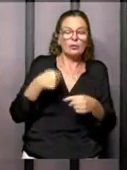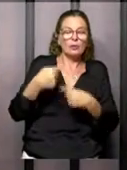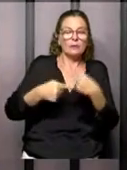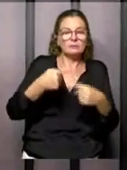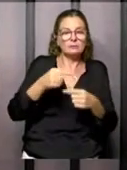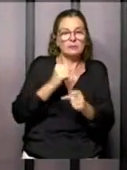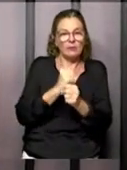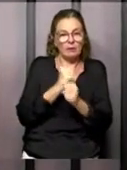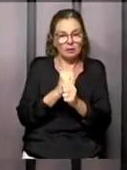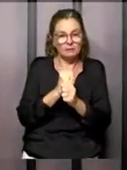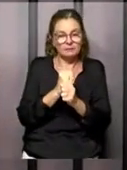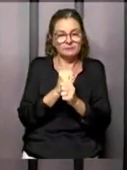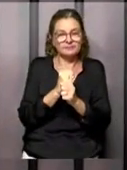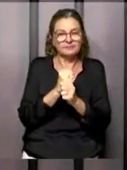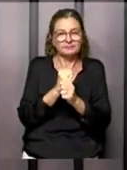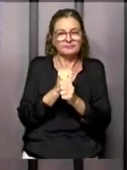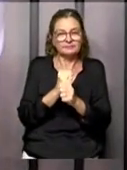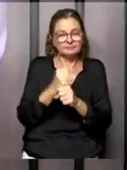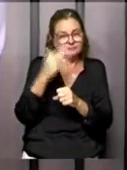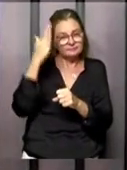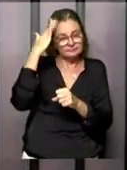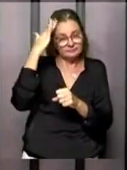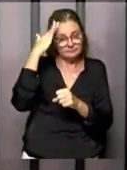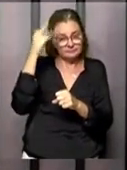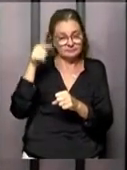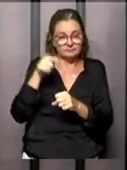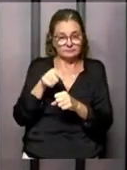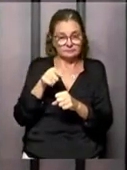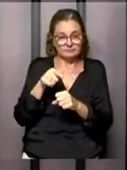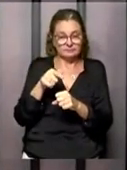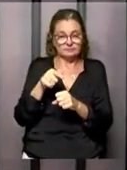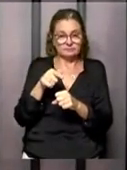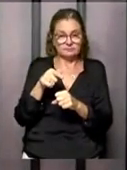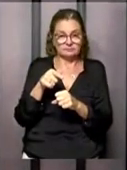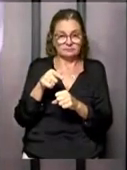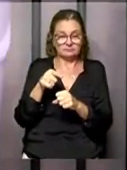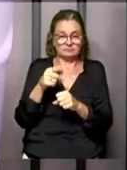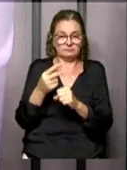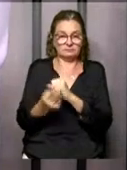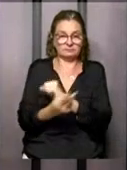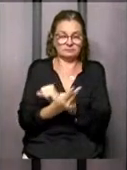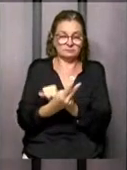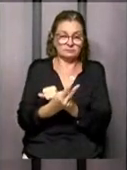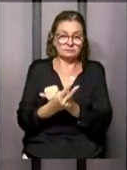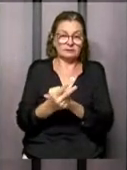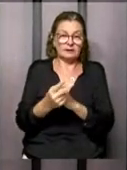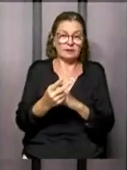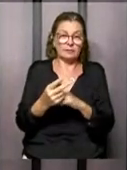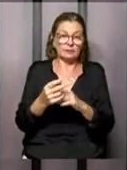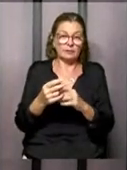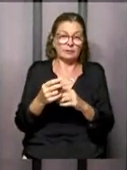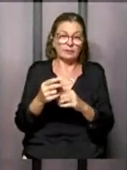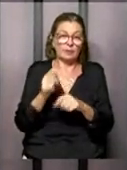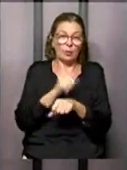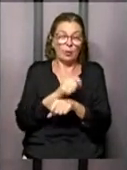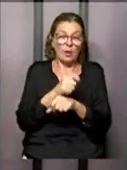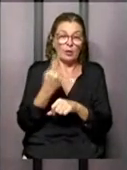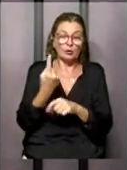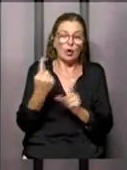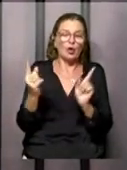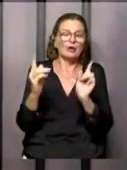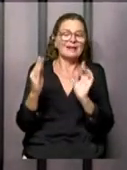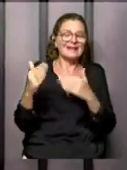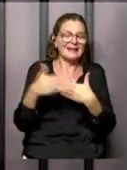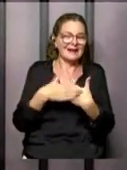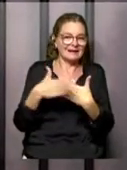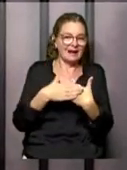tarea teniendo la certeza de que efectivamente se iba a cumplir con una medida cautelar dispuesta por el juzgado de familia especializado de no contacto ni acercamiento.